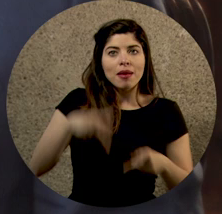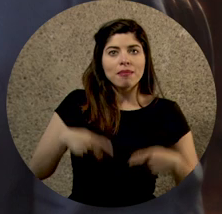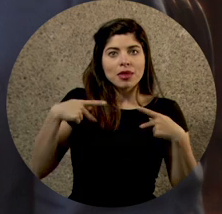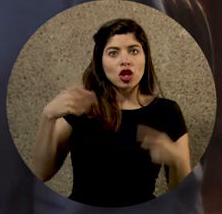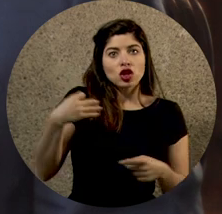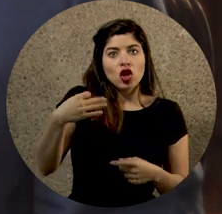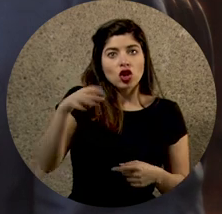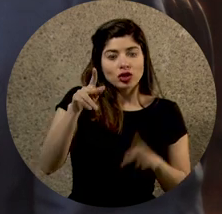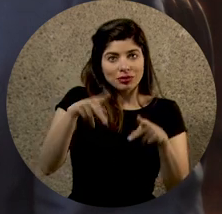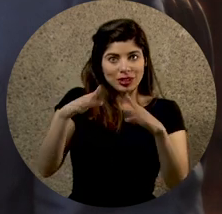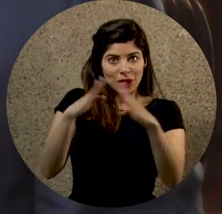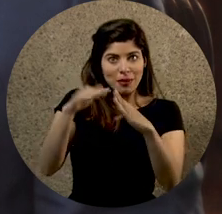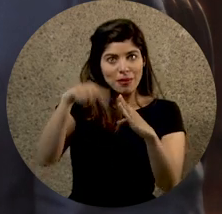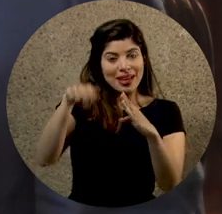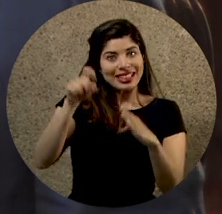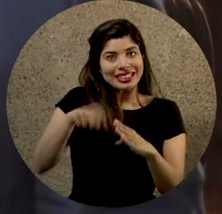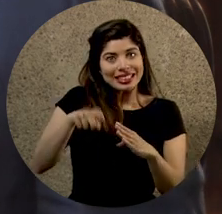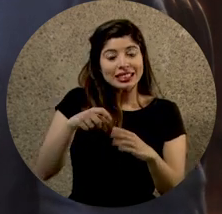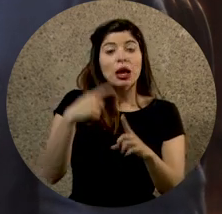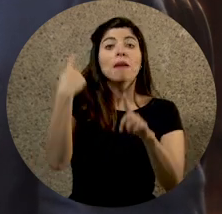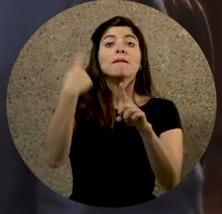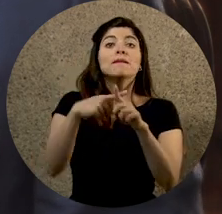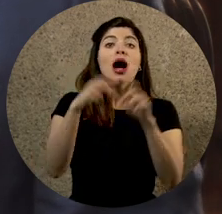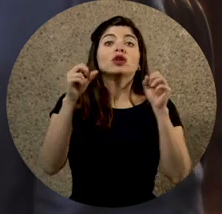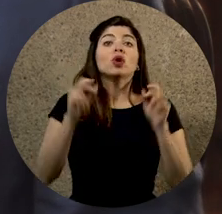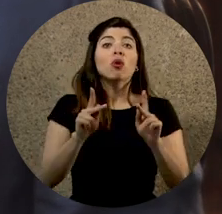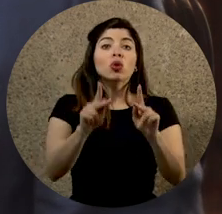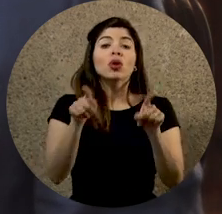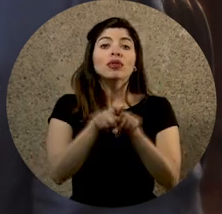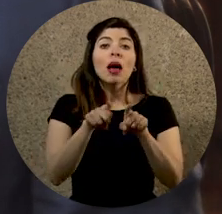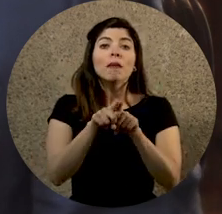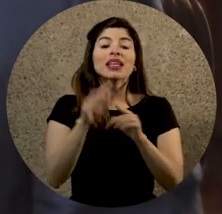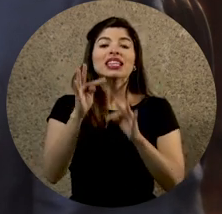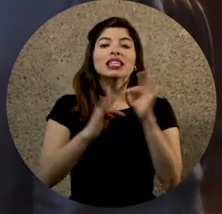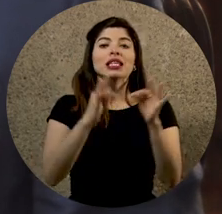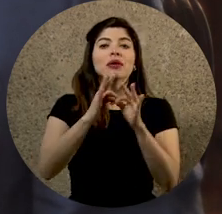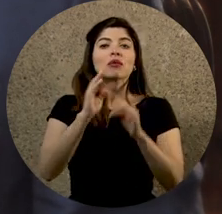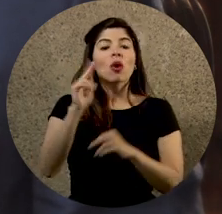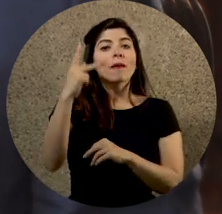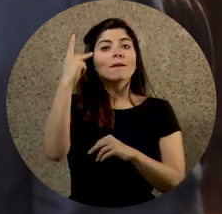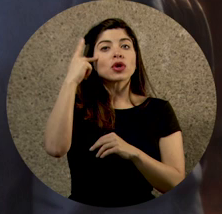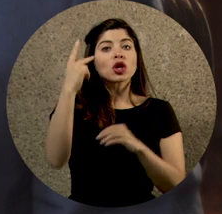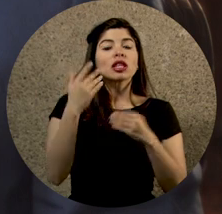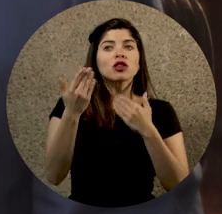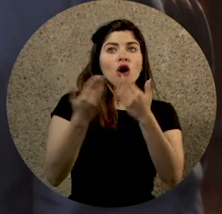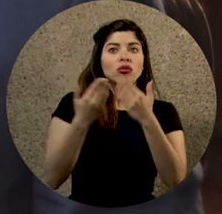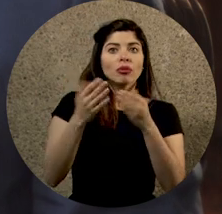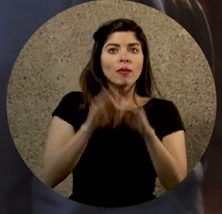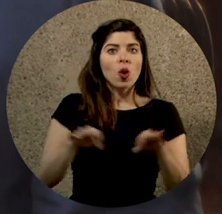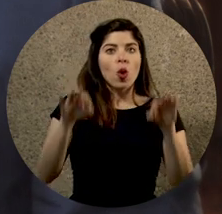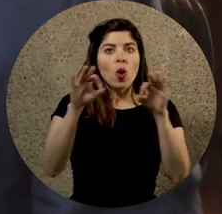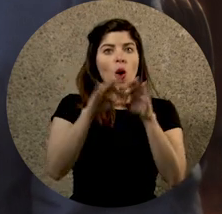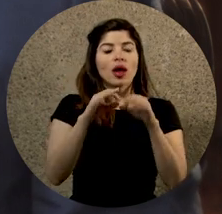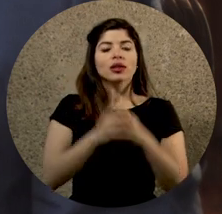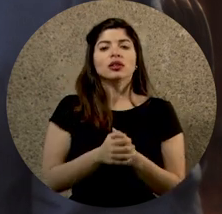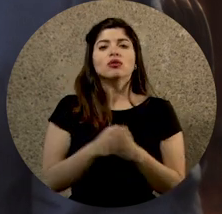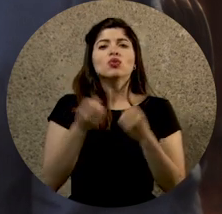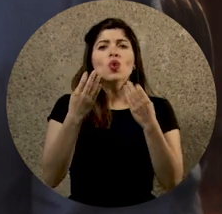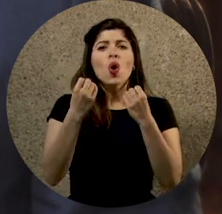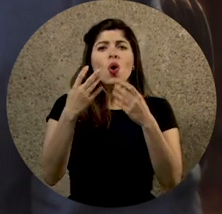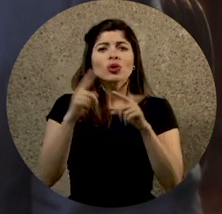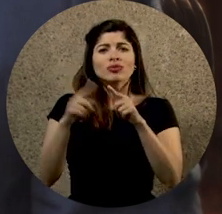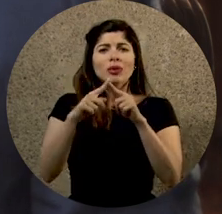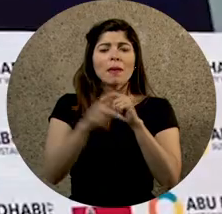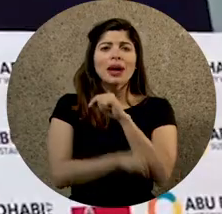cotidiana de sus habitantes y porque se abren oportunidades también de orden geopolítico significativo con una gran cantidad de